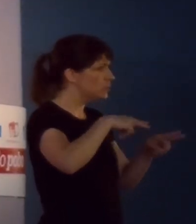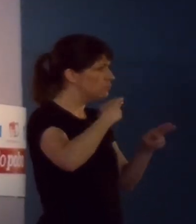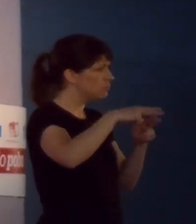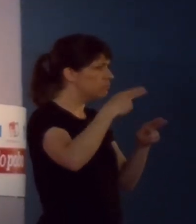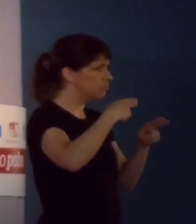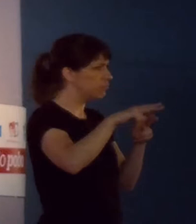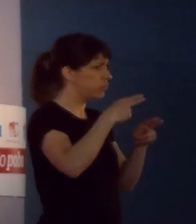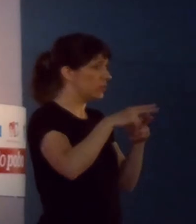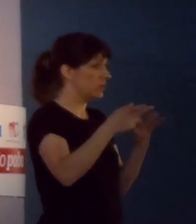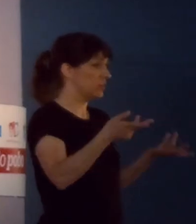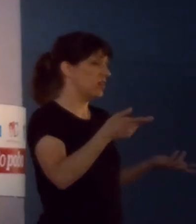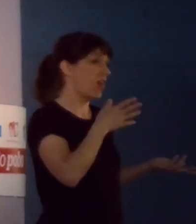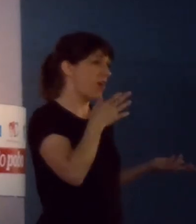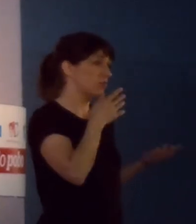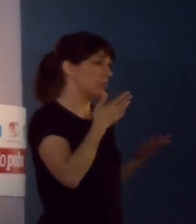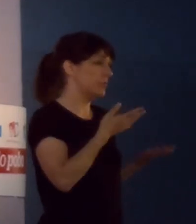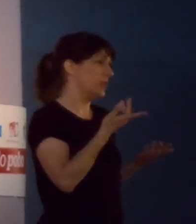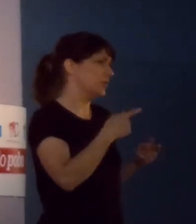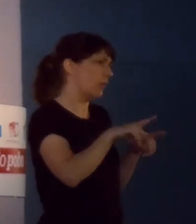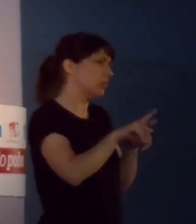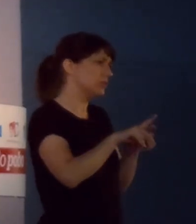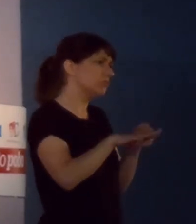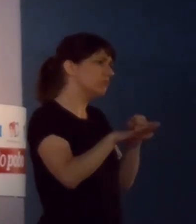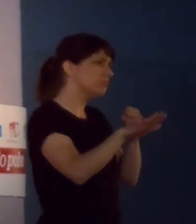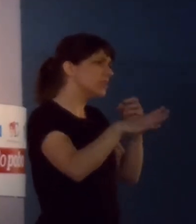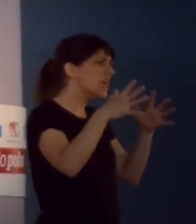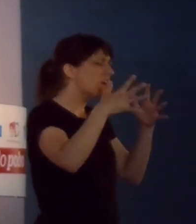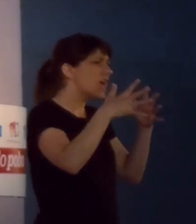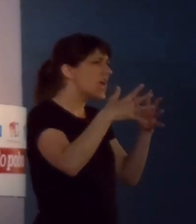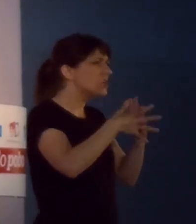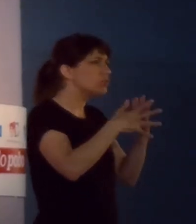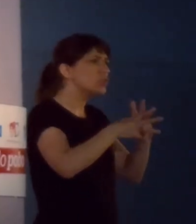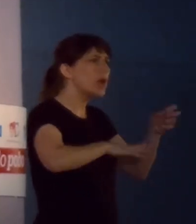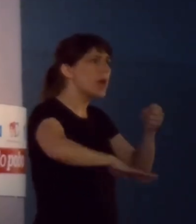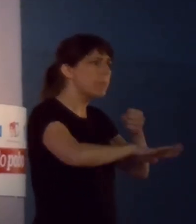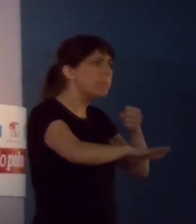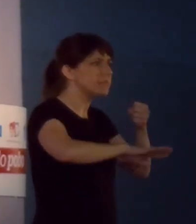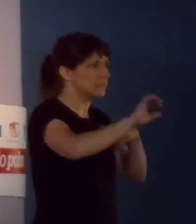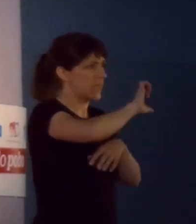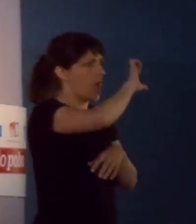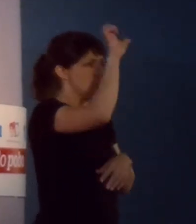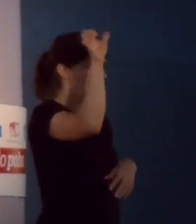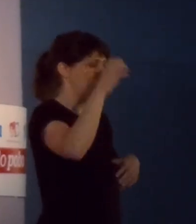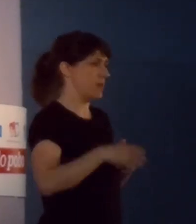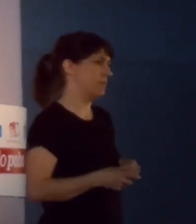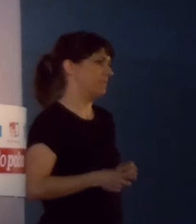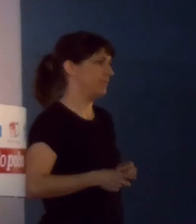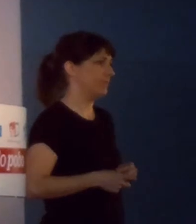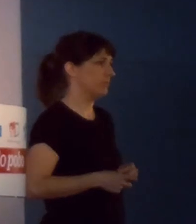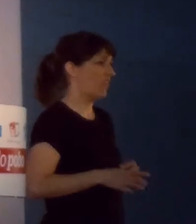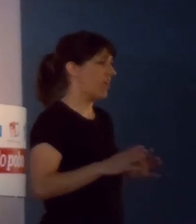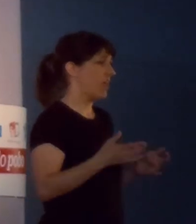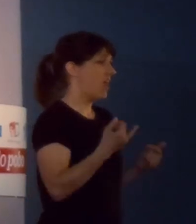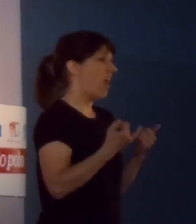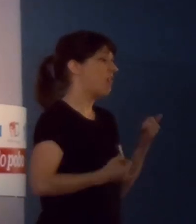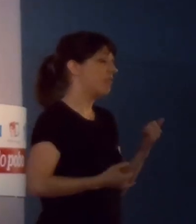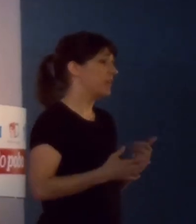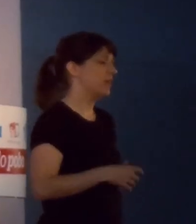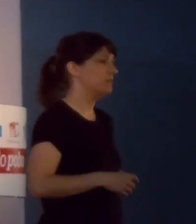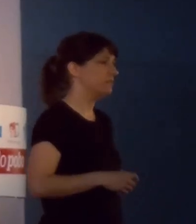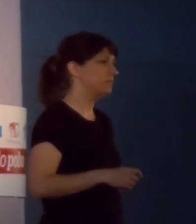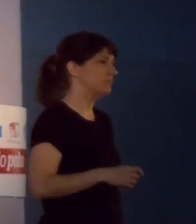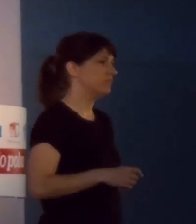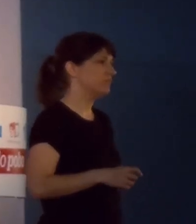que é realmente a estrutura básica do que chamamos Europa, que non é máis que